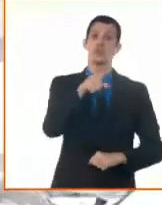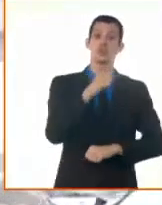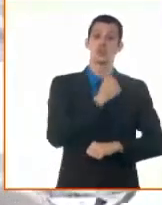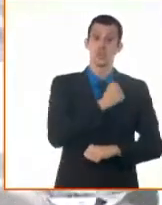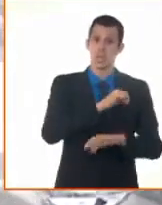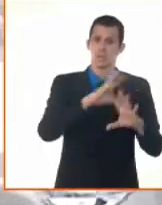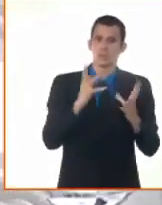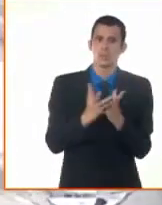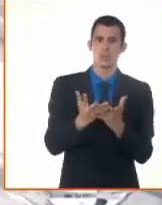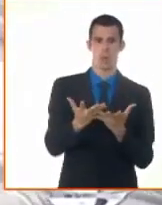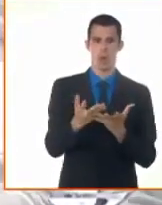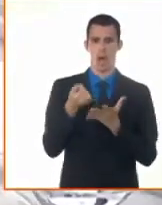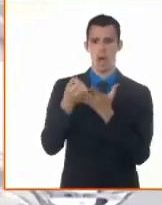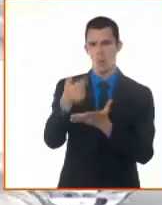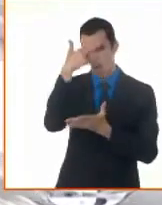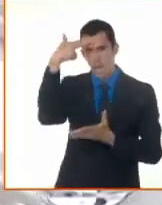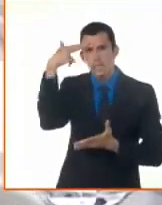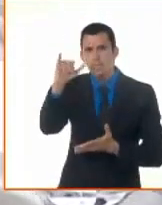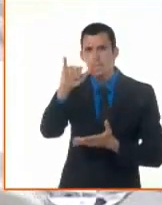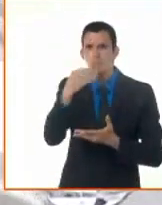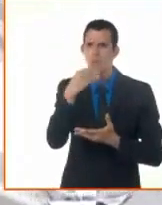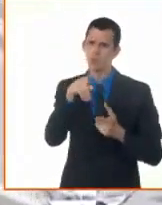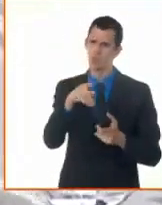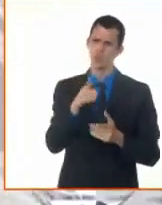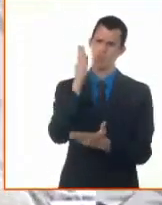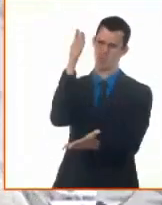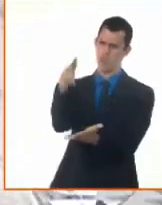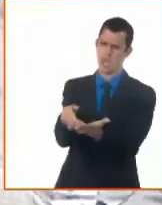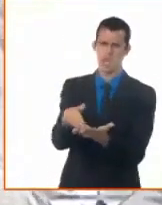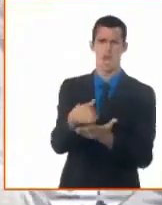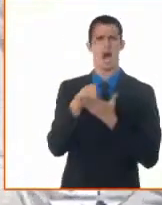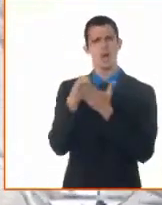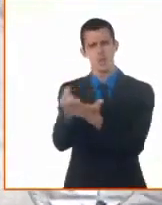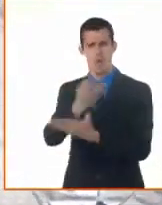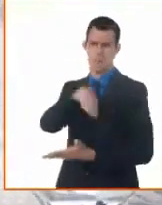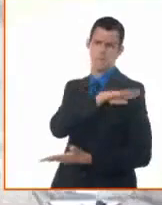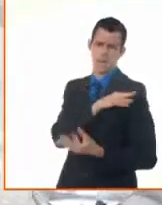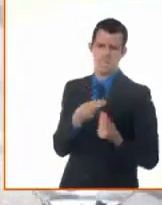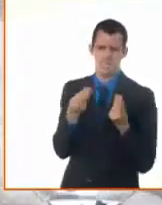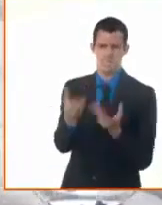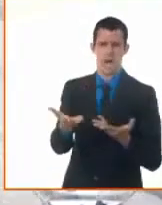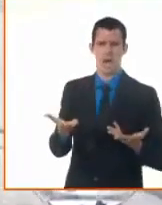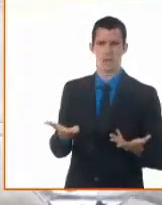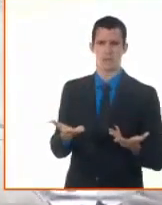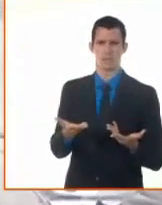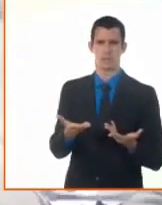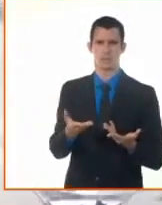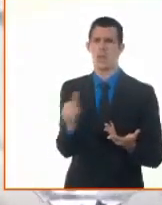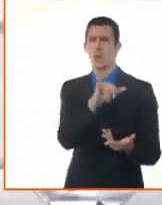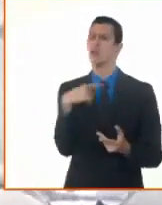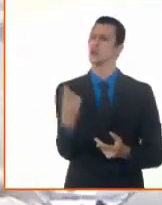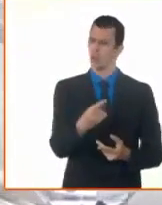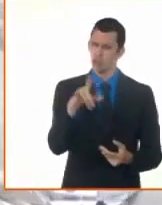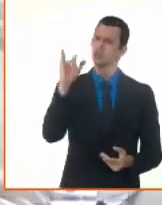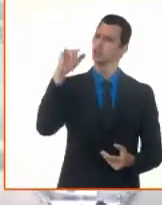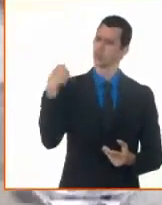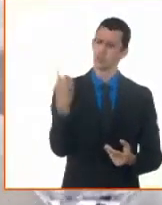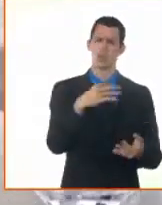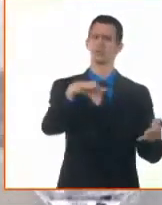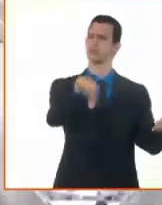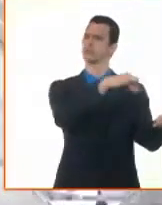que ir a pacificar Haití No es con otros discursos Esa es la forma la comunidad internacional no puede permitir